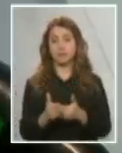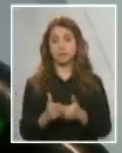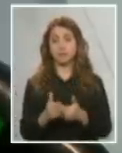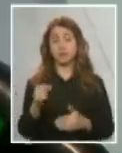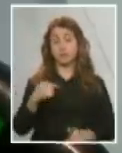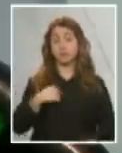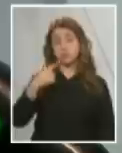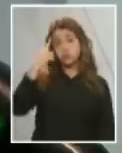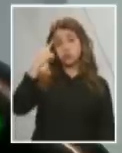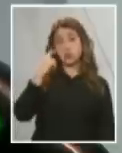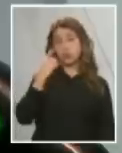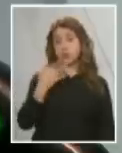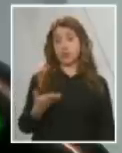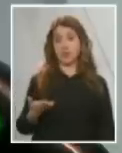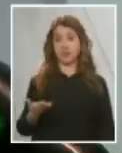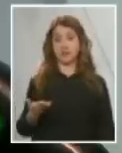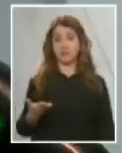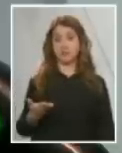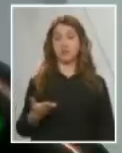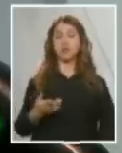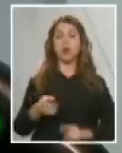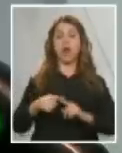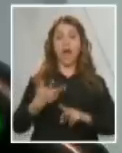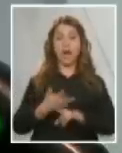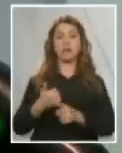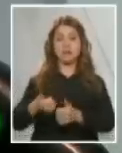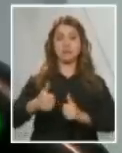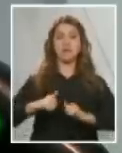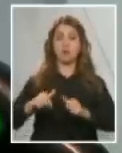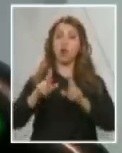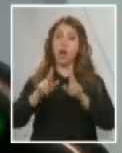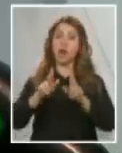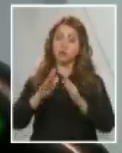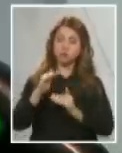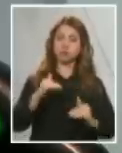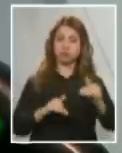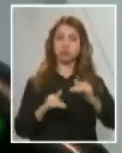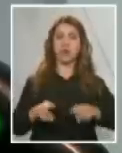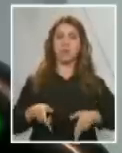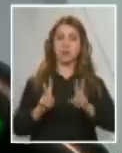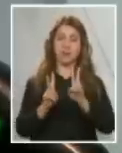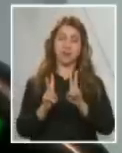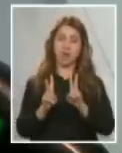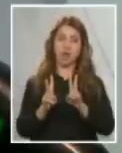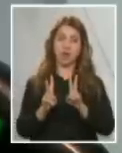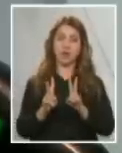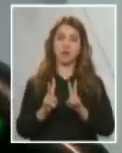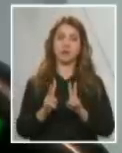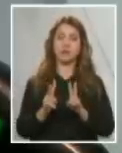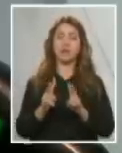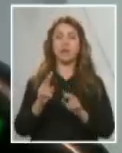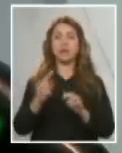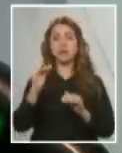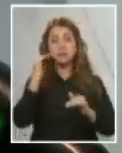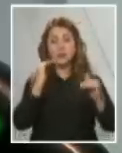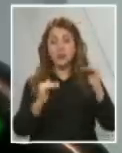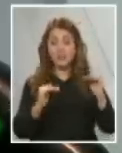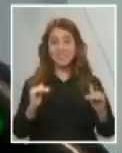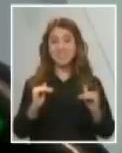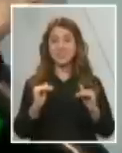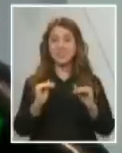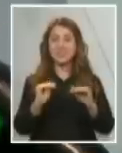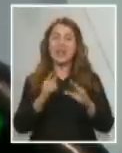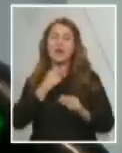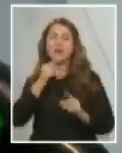creo que nos vamos a desafiar y ya saldremos con algo más que permita que los chiquillos se reencanten con